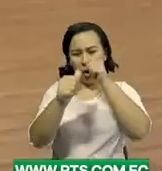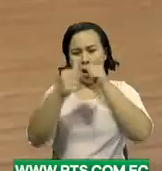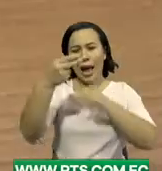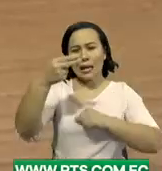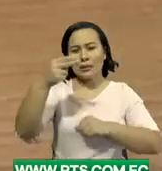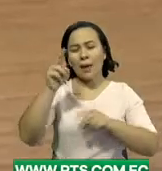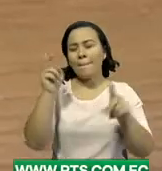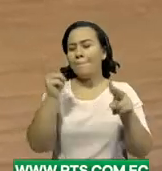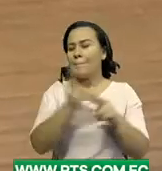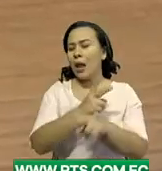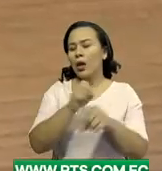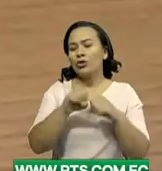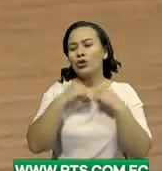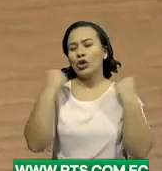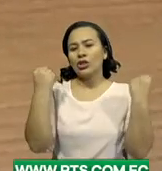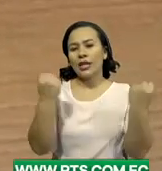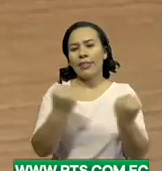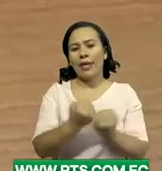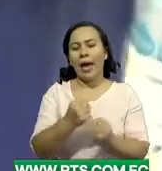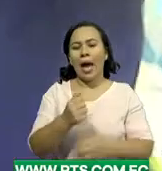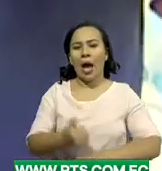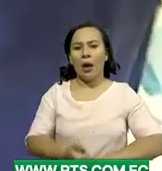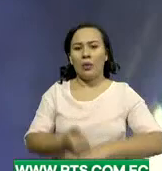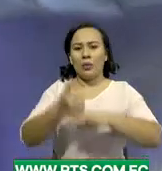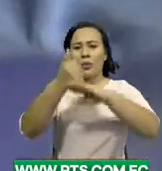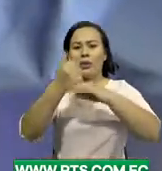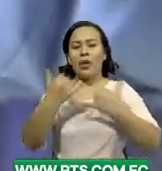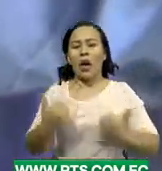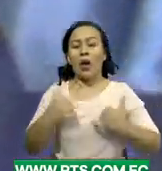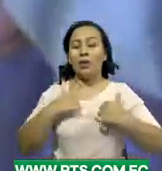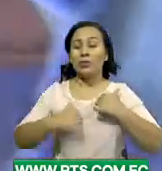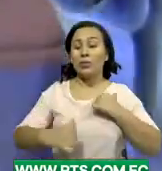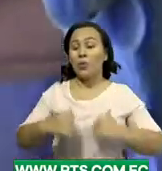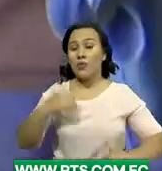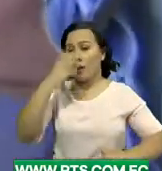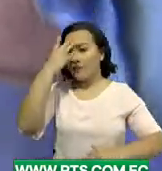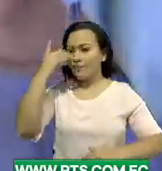cual sociedad y autoridades deben sostenerse